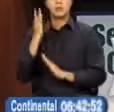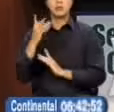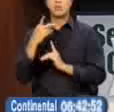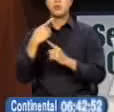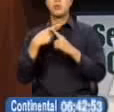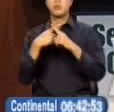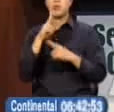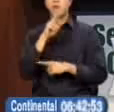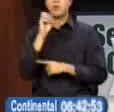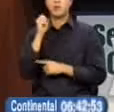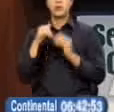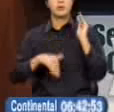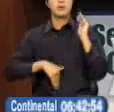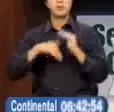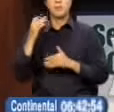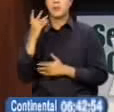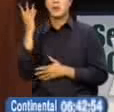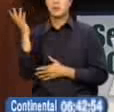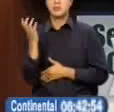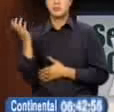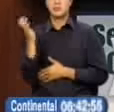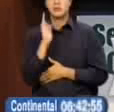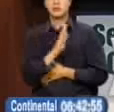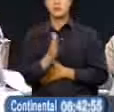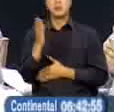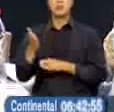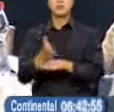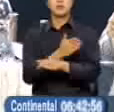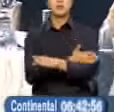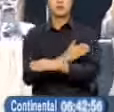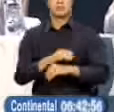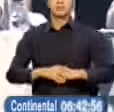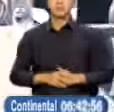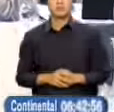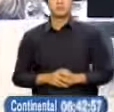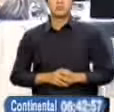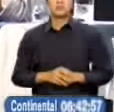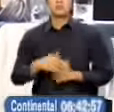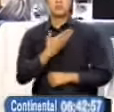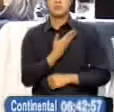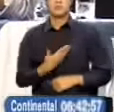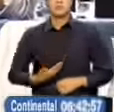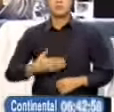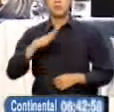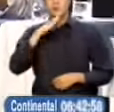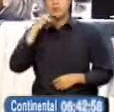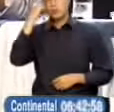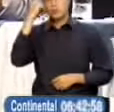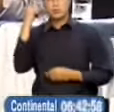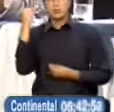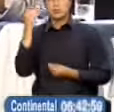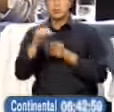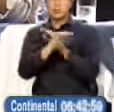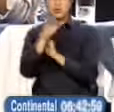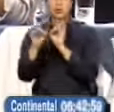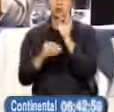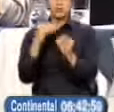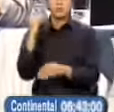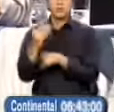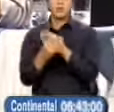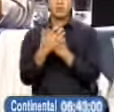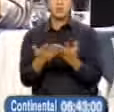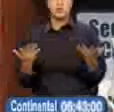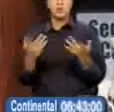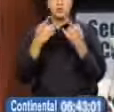por 20 la pensión jubilar que se recibía el presidente correa recibió varios presentes al